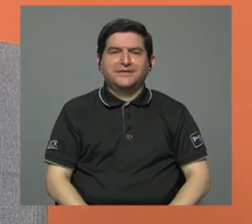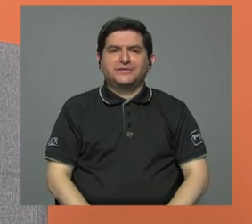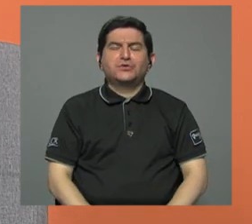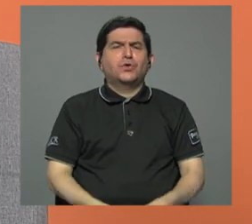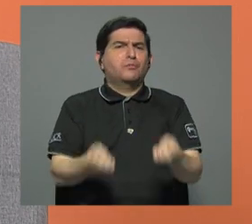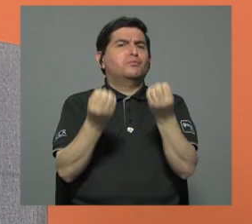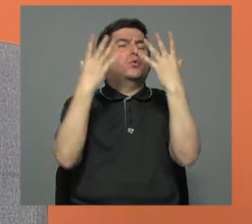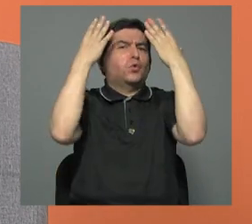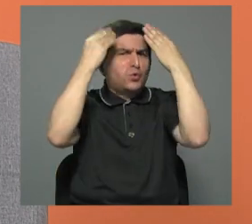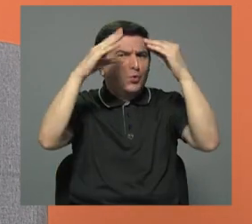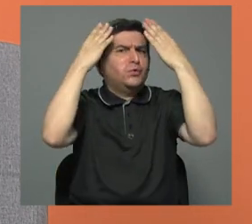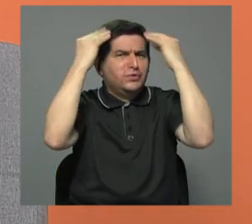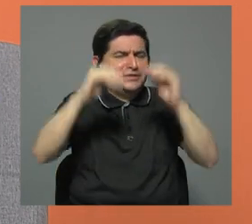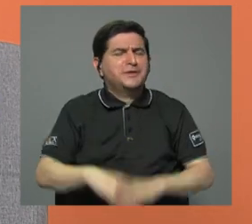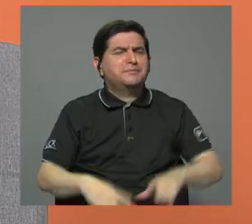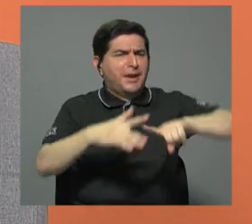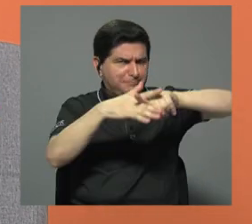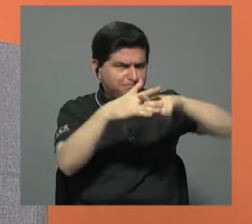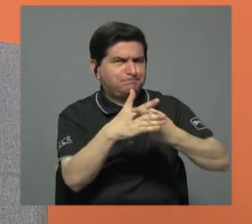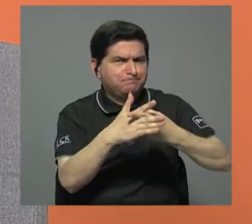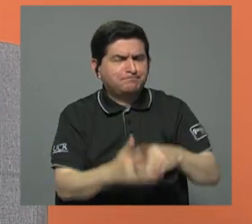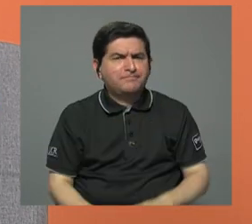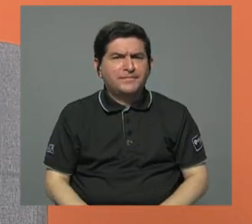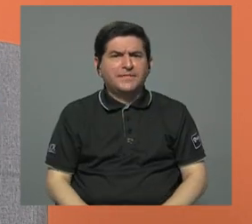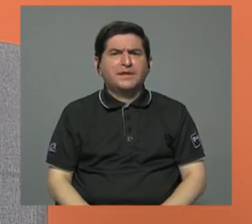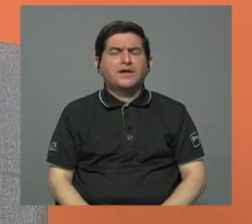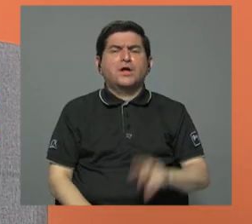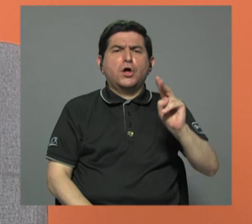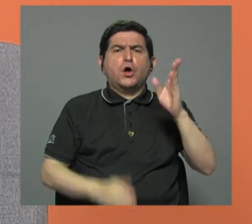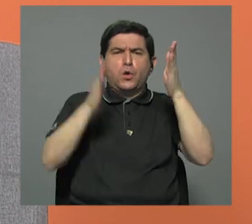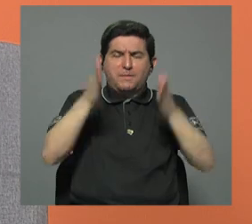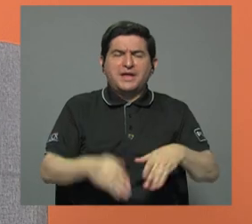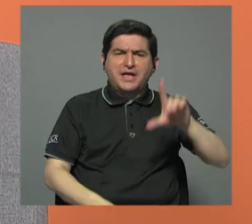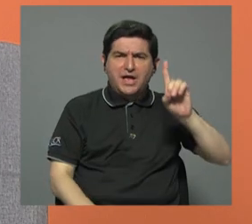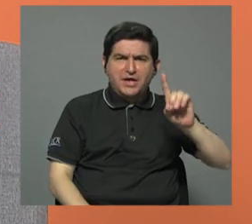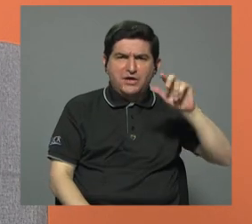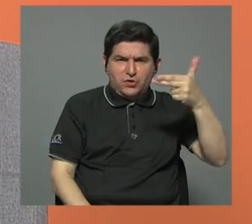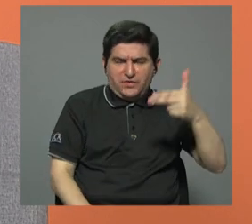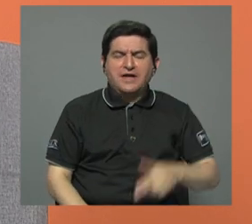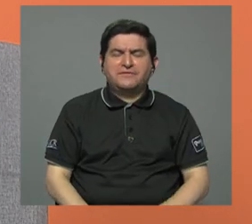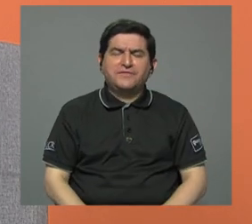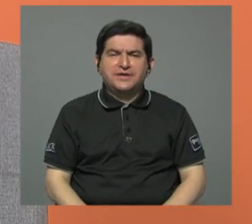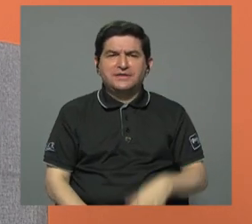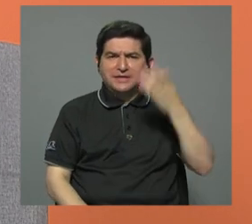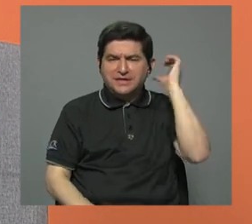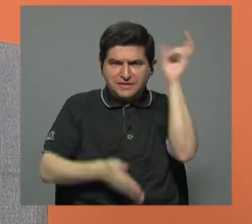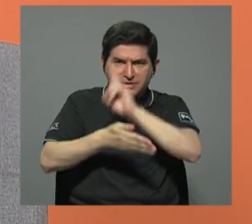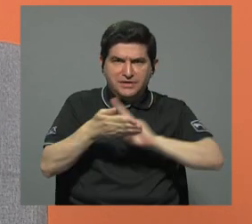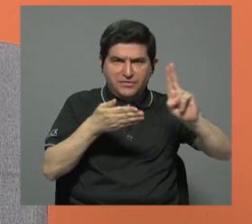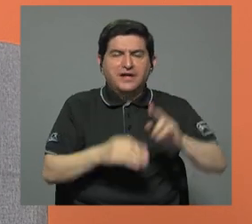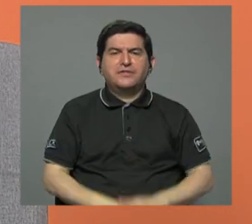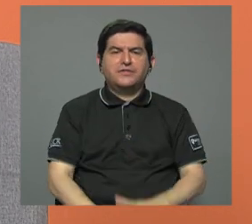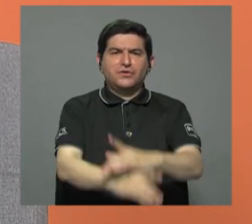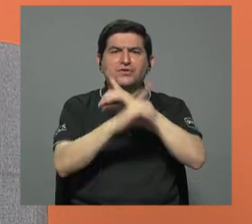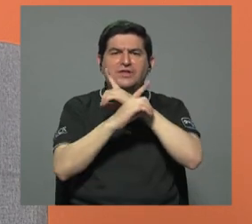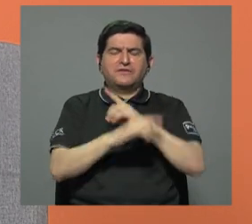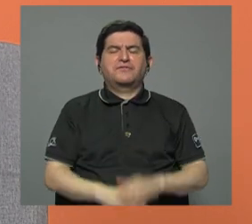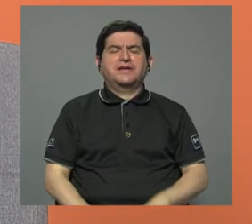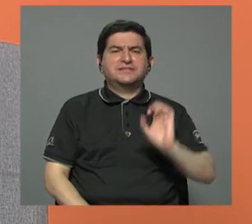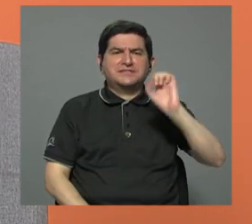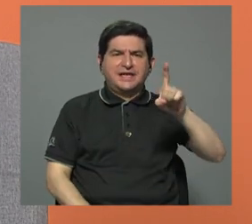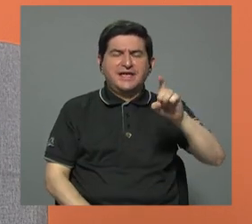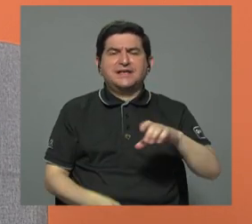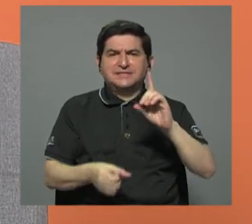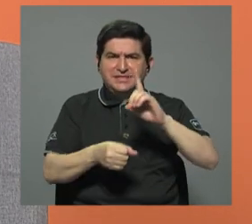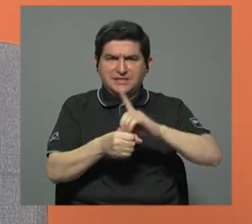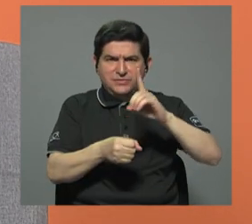mucha información y vamos a comenzar con la nota del compañero David Chavarría en Interferencia, y es que la defensa del exdiputado Otto